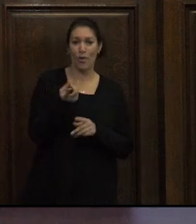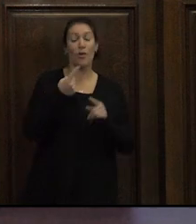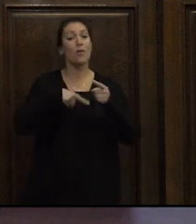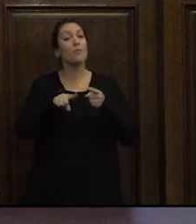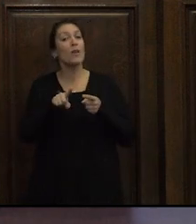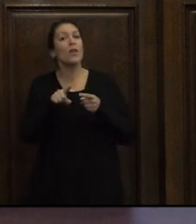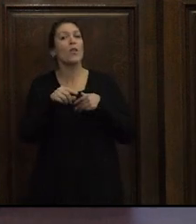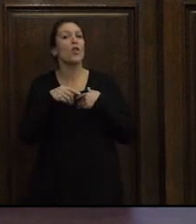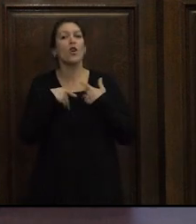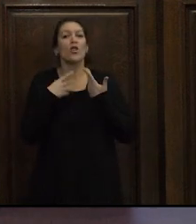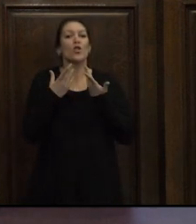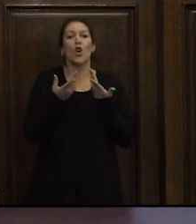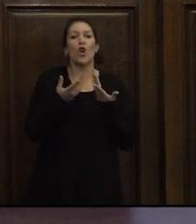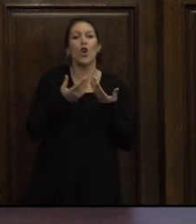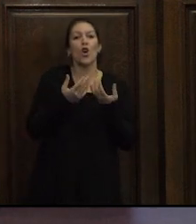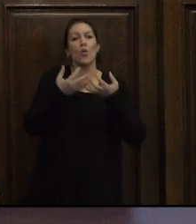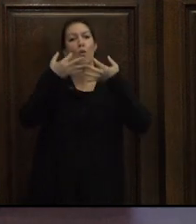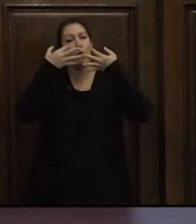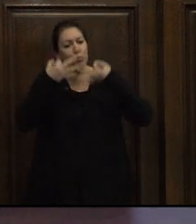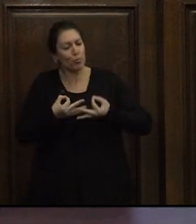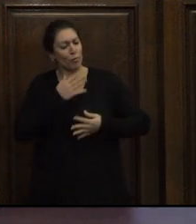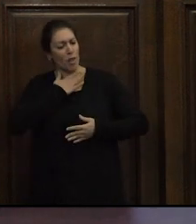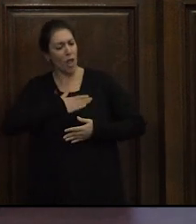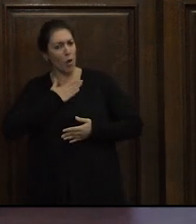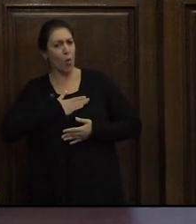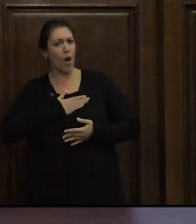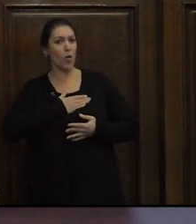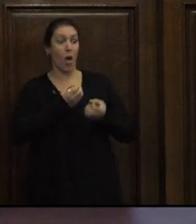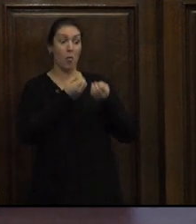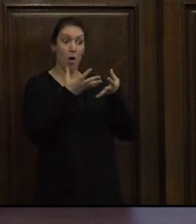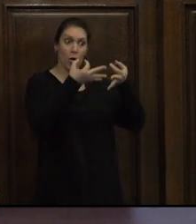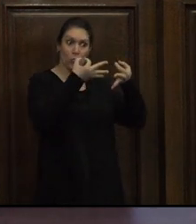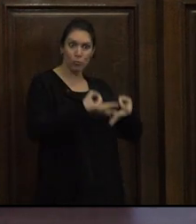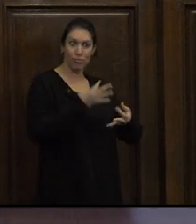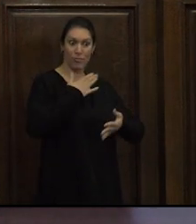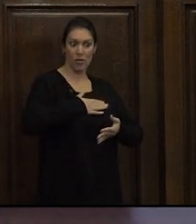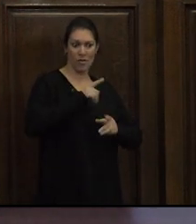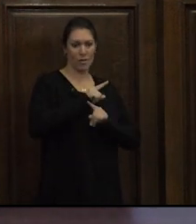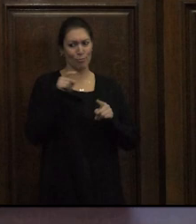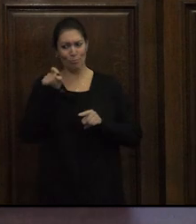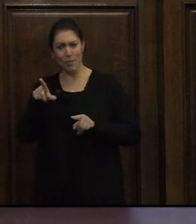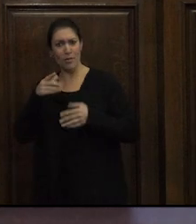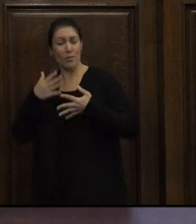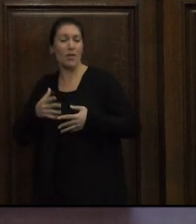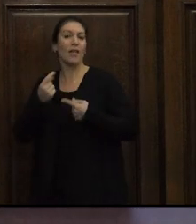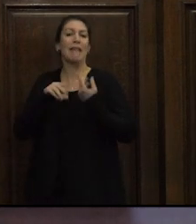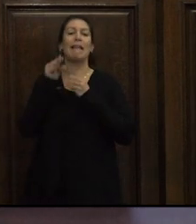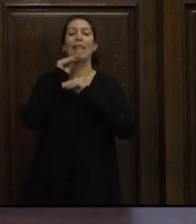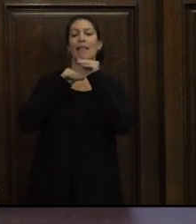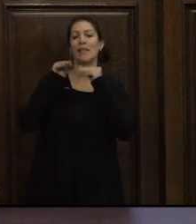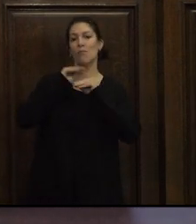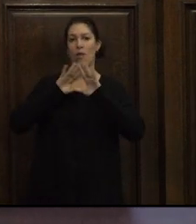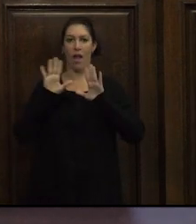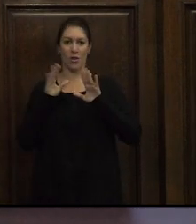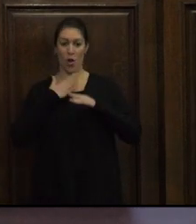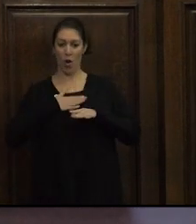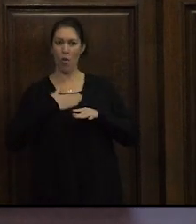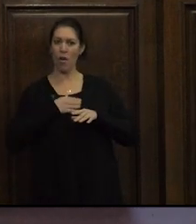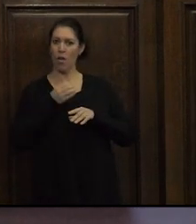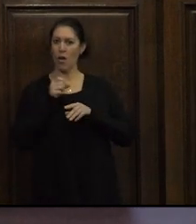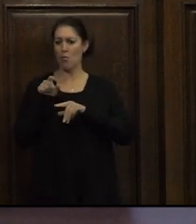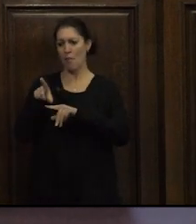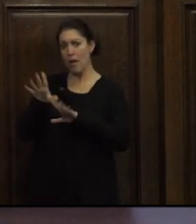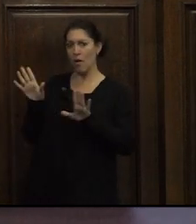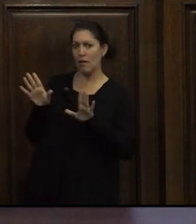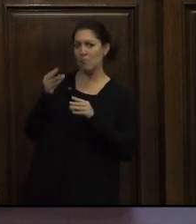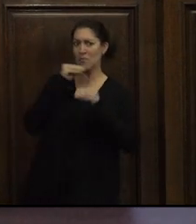Por lo tanto, cuando no estoy siendo fiel a los valores buenos, que muchas veces sucedía, hay que ocultarlo, hay que disimular, porque de